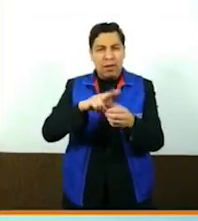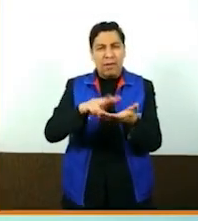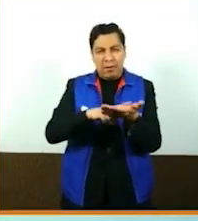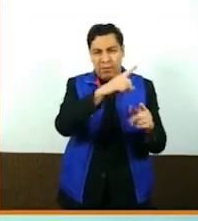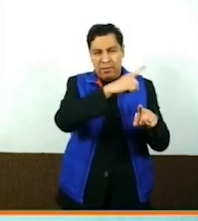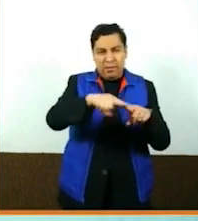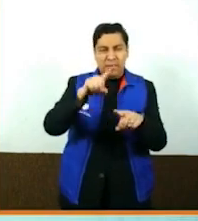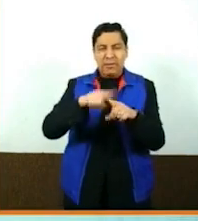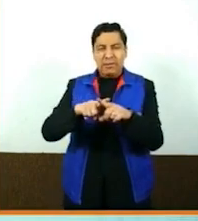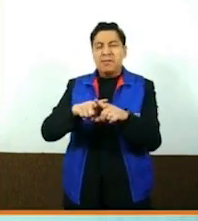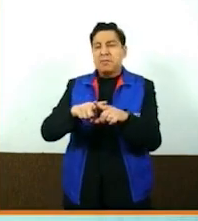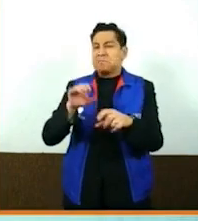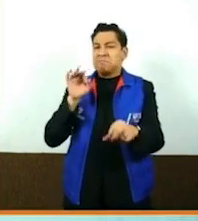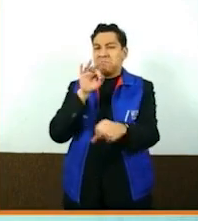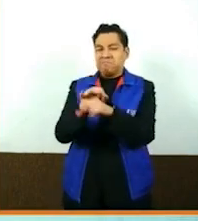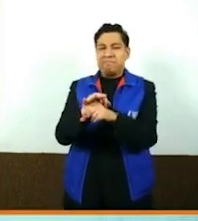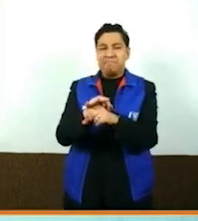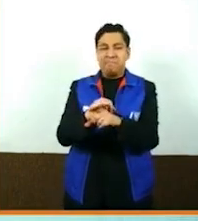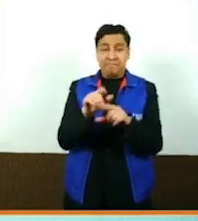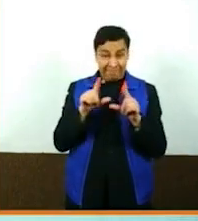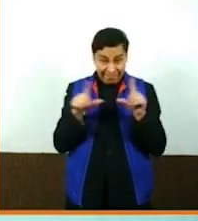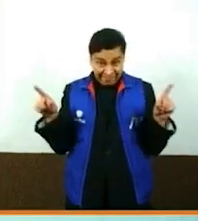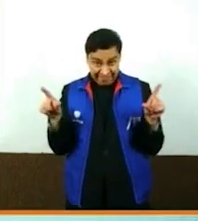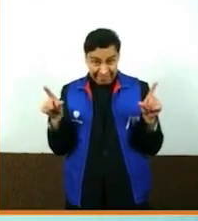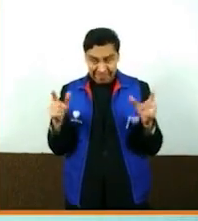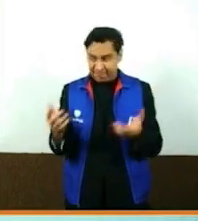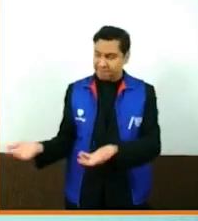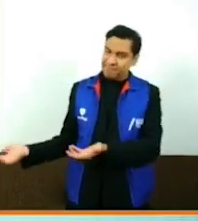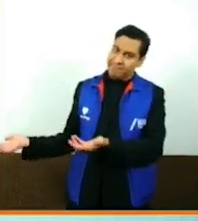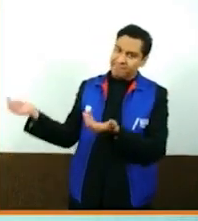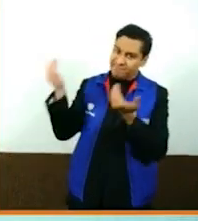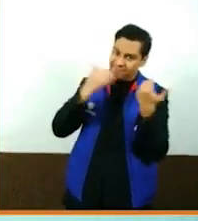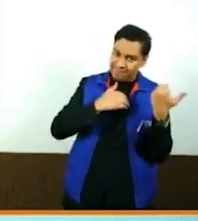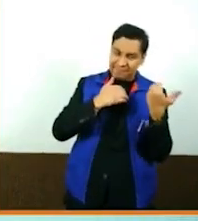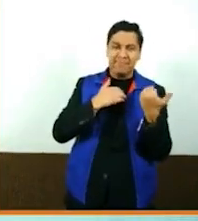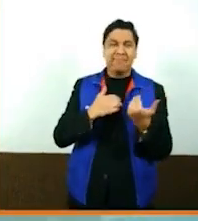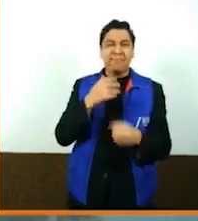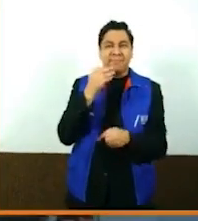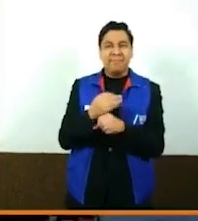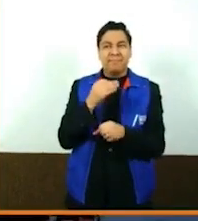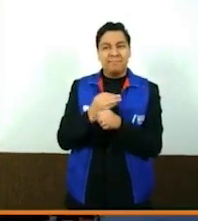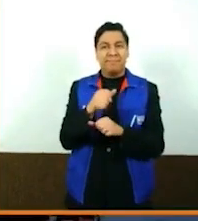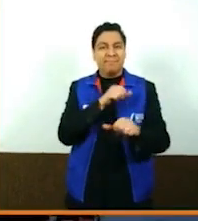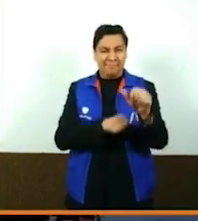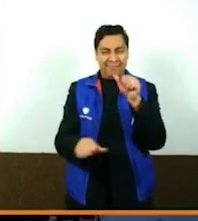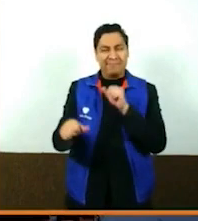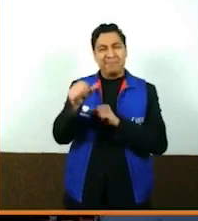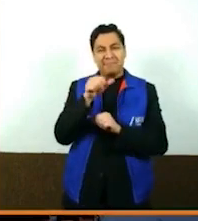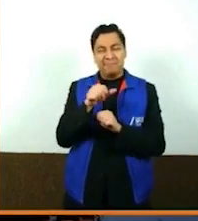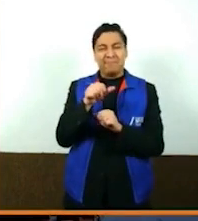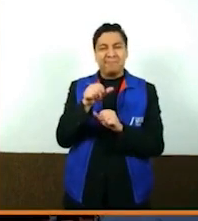Entonces, bueno, ya estamos listos y le pedimos a que suban a nuestro presidium que nos acompañe, por favor. Por favor.